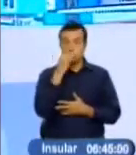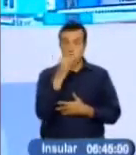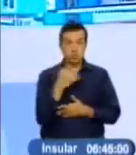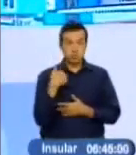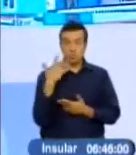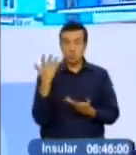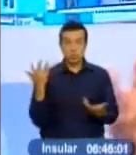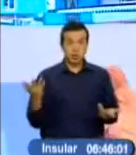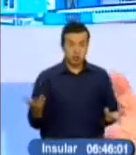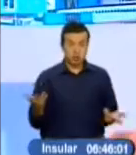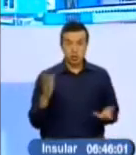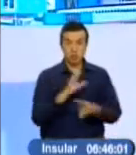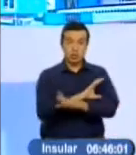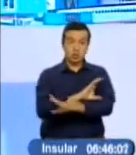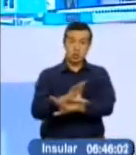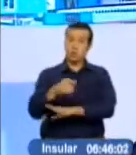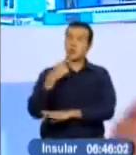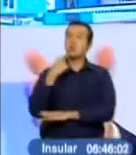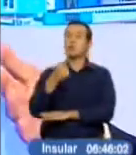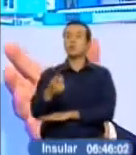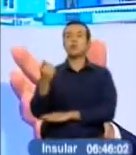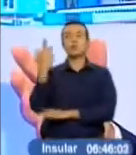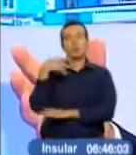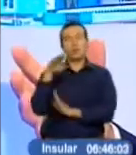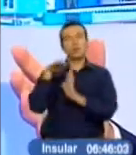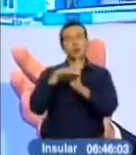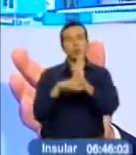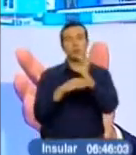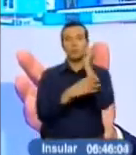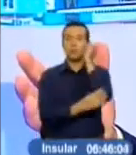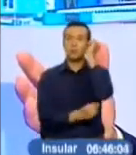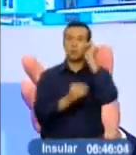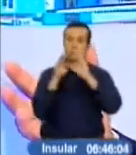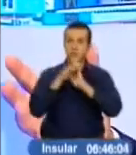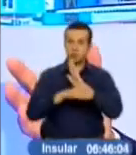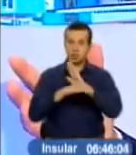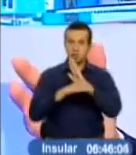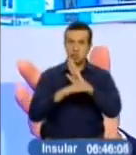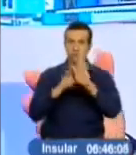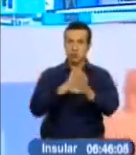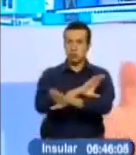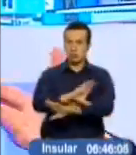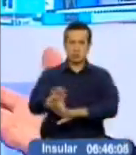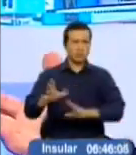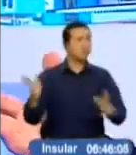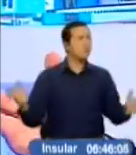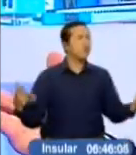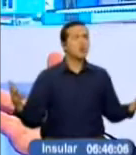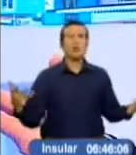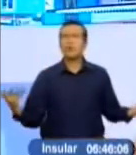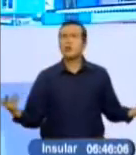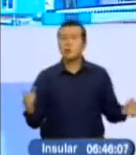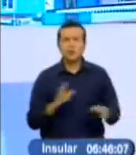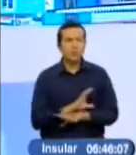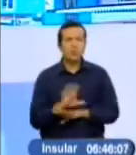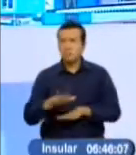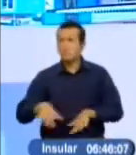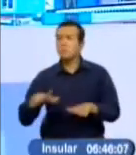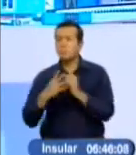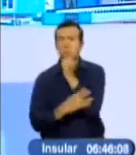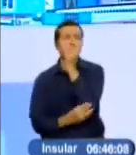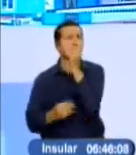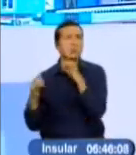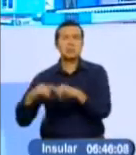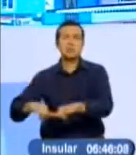que yo no tengo entonces cuando el agricultor le dice no es que hemos disminuido la pobreza en el medio rural dicen en donde porque aquí sigue habiendo